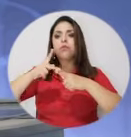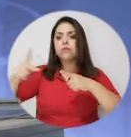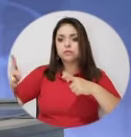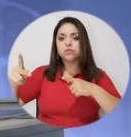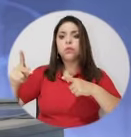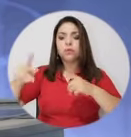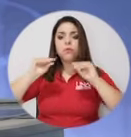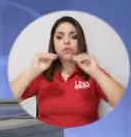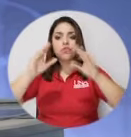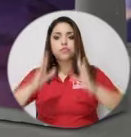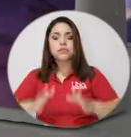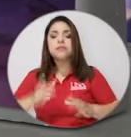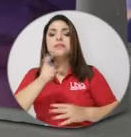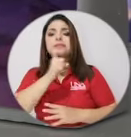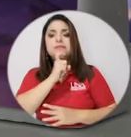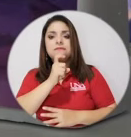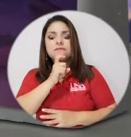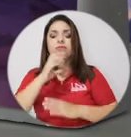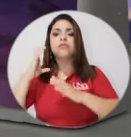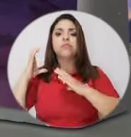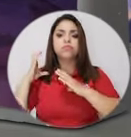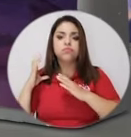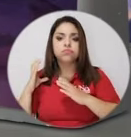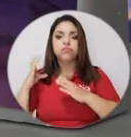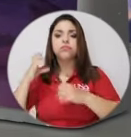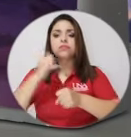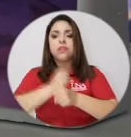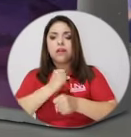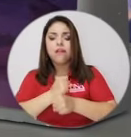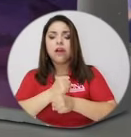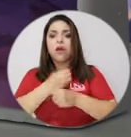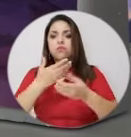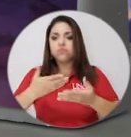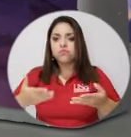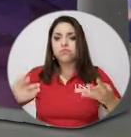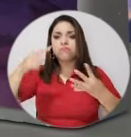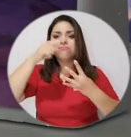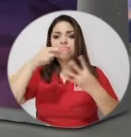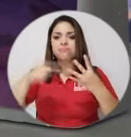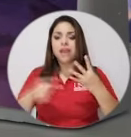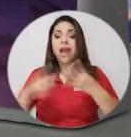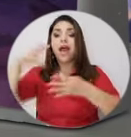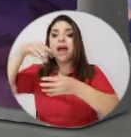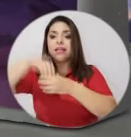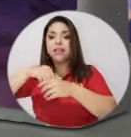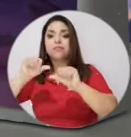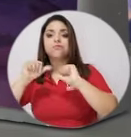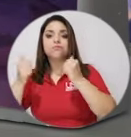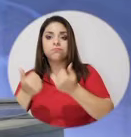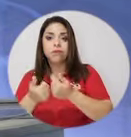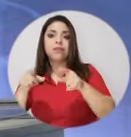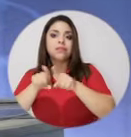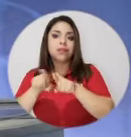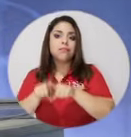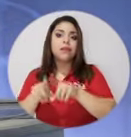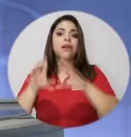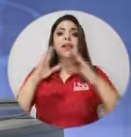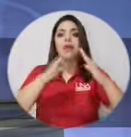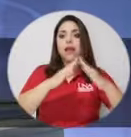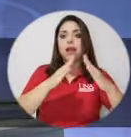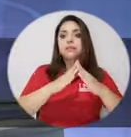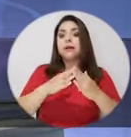trabajo en el aula y fuera de ella, y además ahora tener el estrés, ¿verdad?, adicional, no solo el estrés de la pandemia,